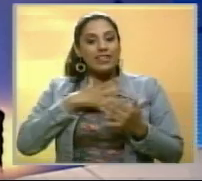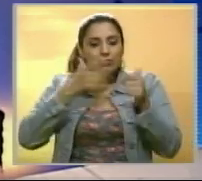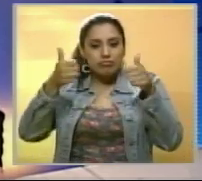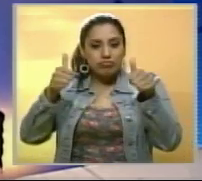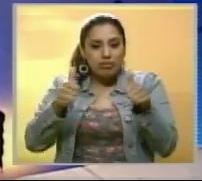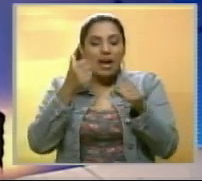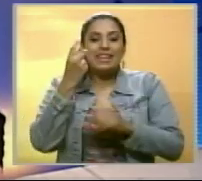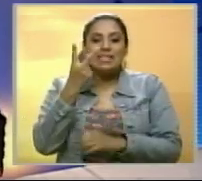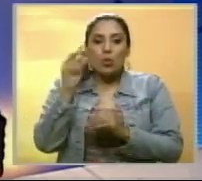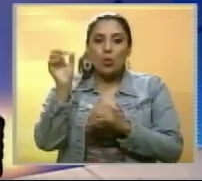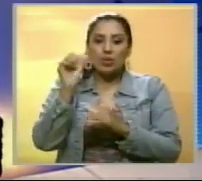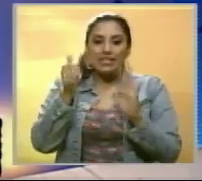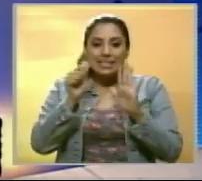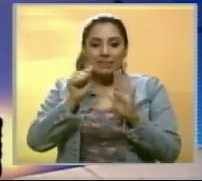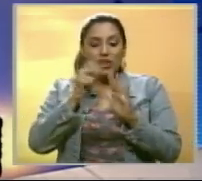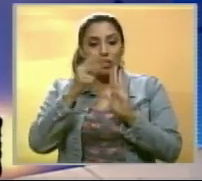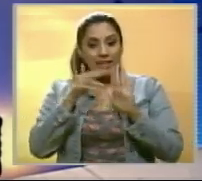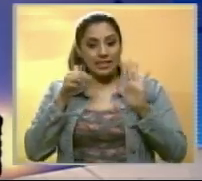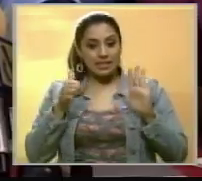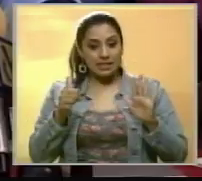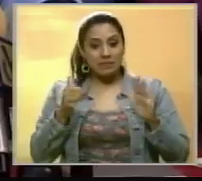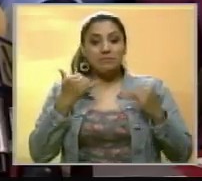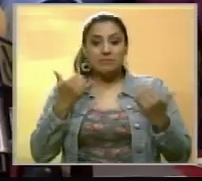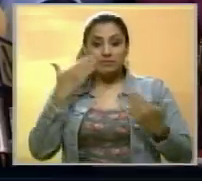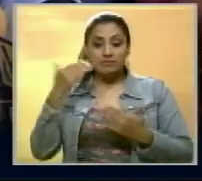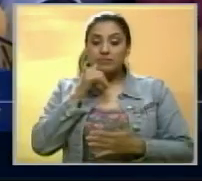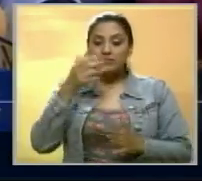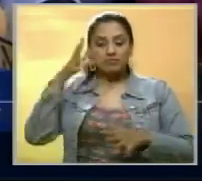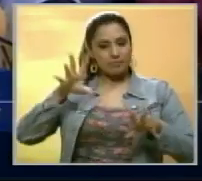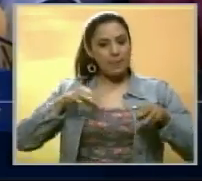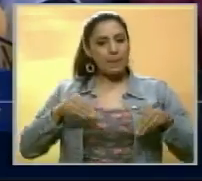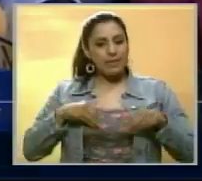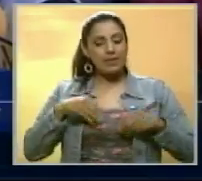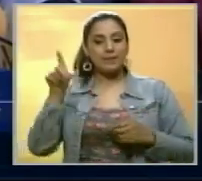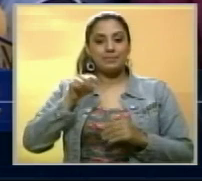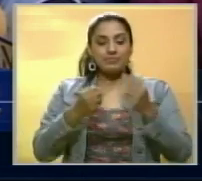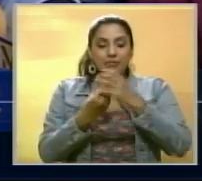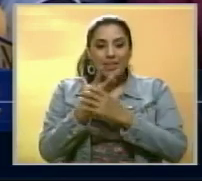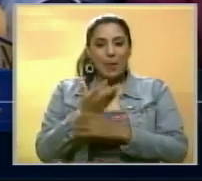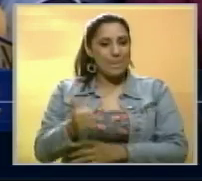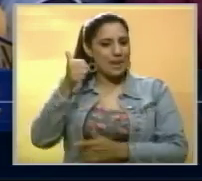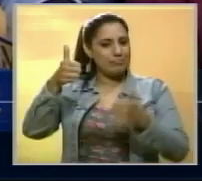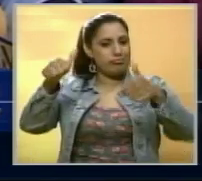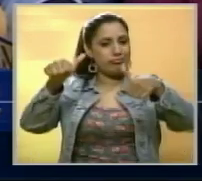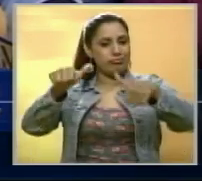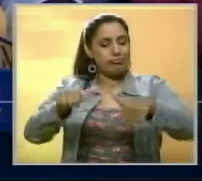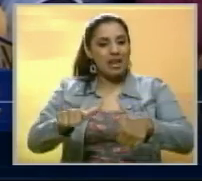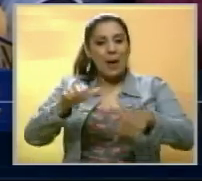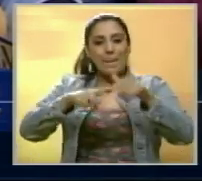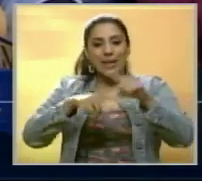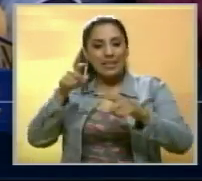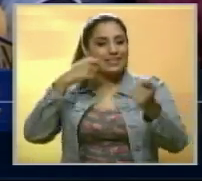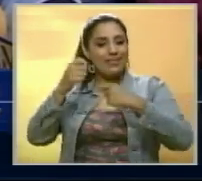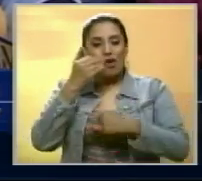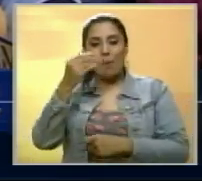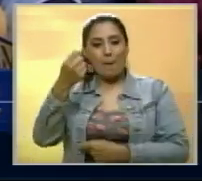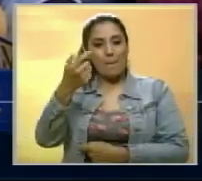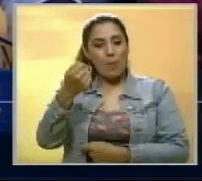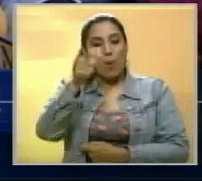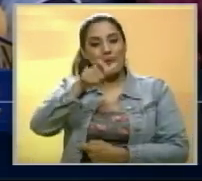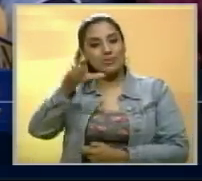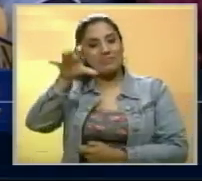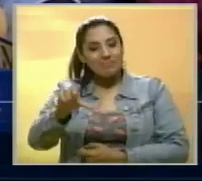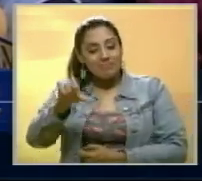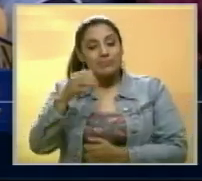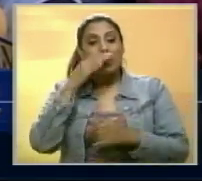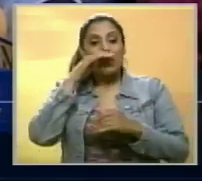disminuirá el segundo semestre de 2016. Pérez Abad reconoció que el mes de mayo fue el más bajo en oferta de productos alimenticios para los